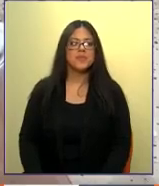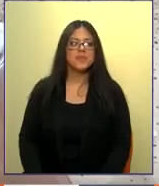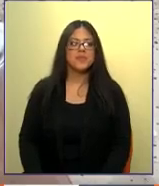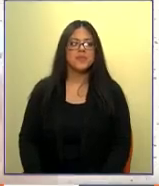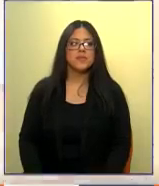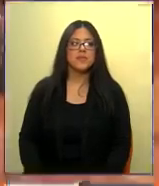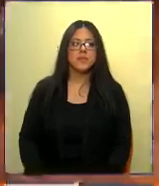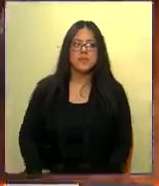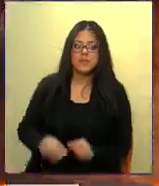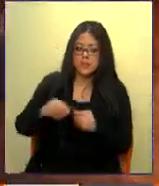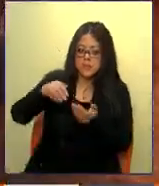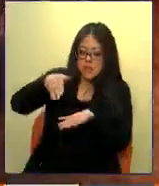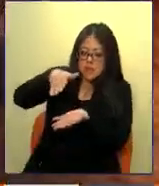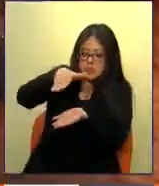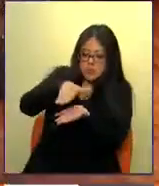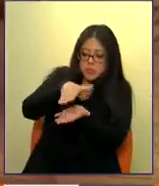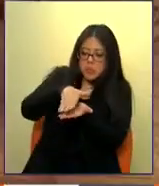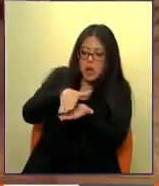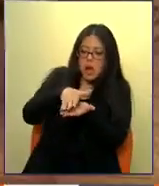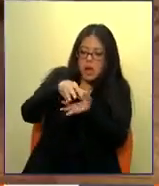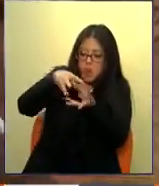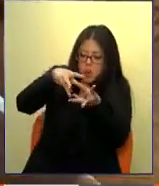Jugosito.